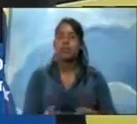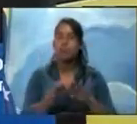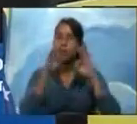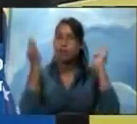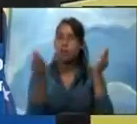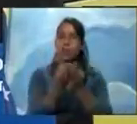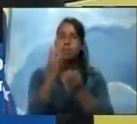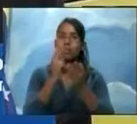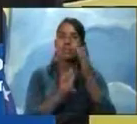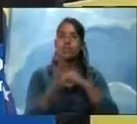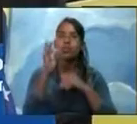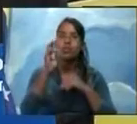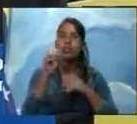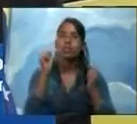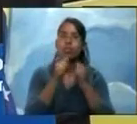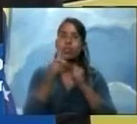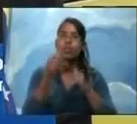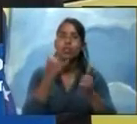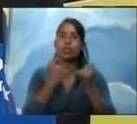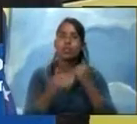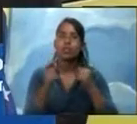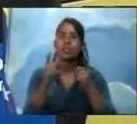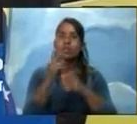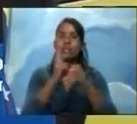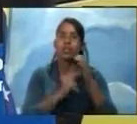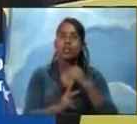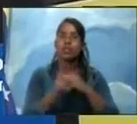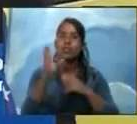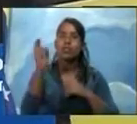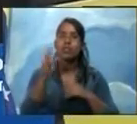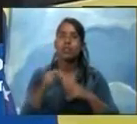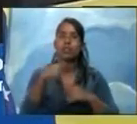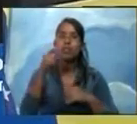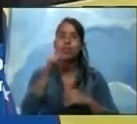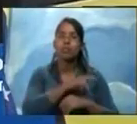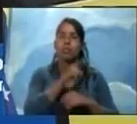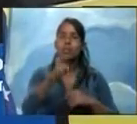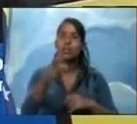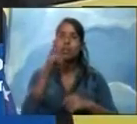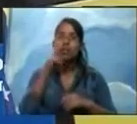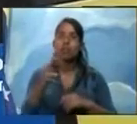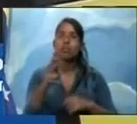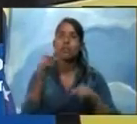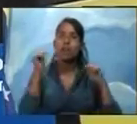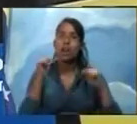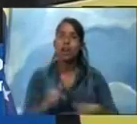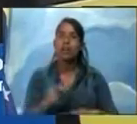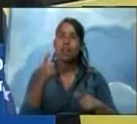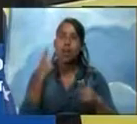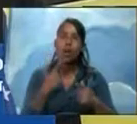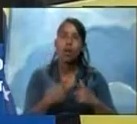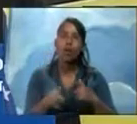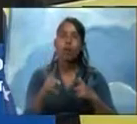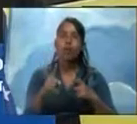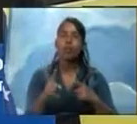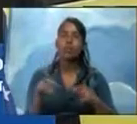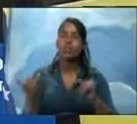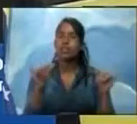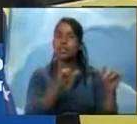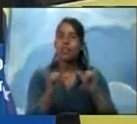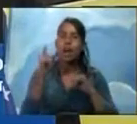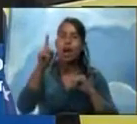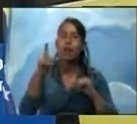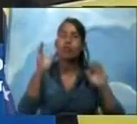versículo 7, y con esto finalizo, el versículo 6, perdón. Después de esto miré y he aquí otra semejante a